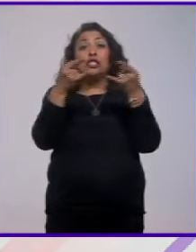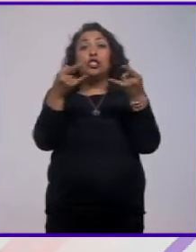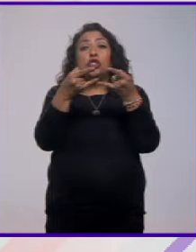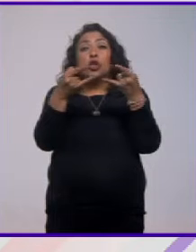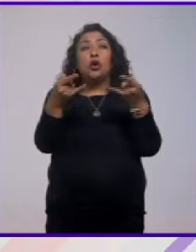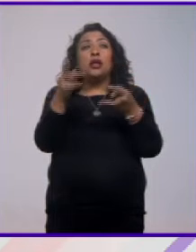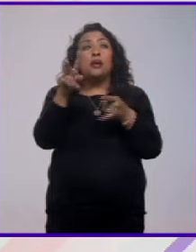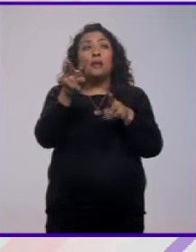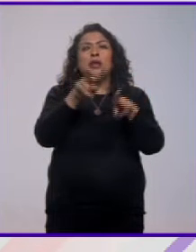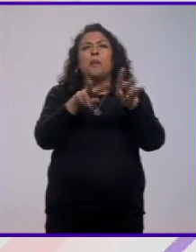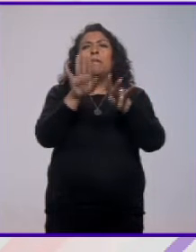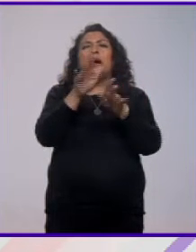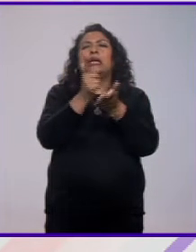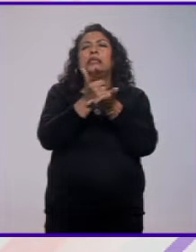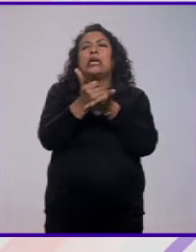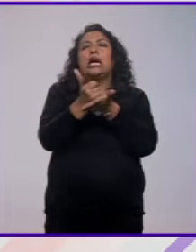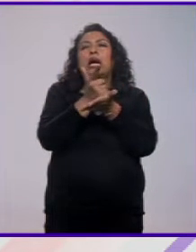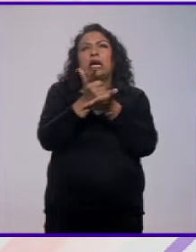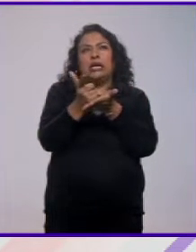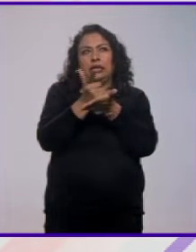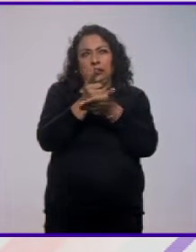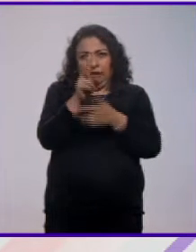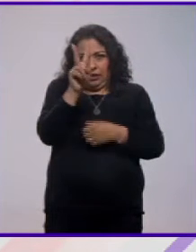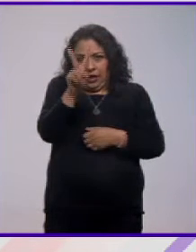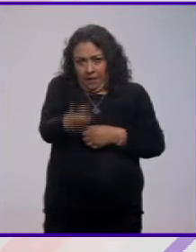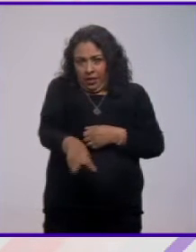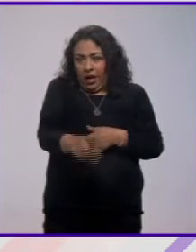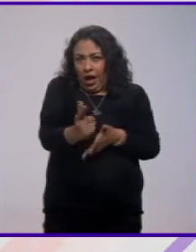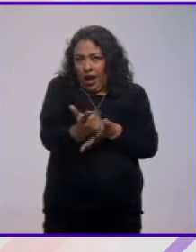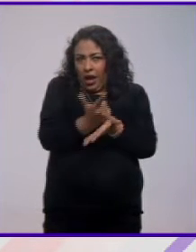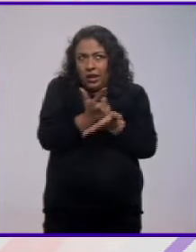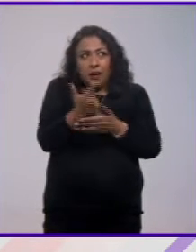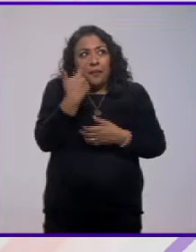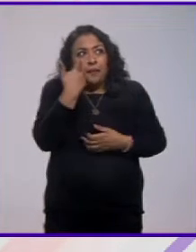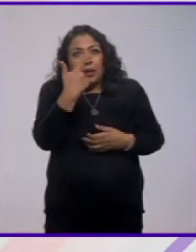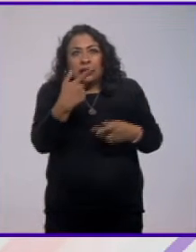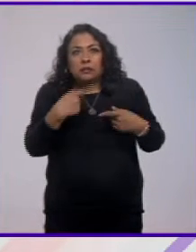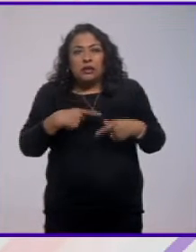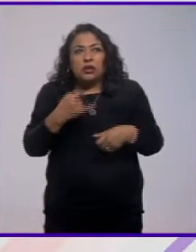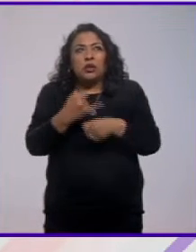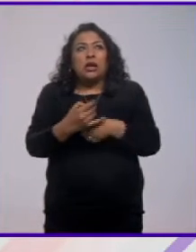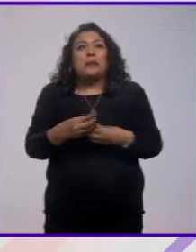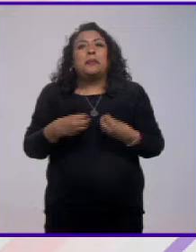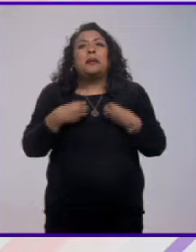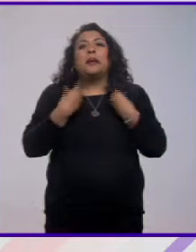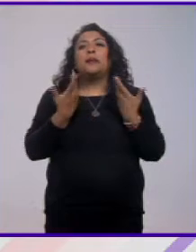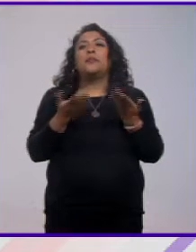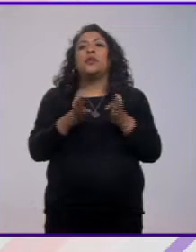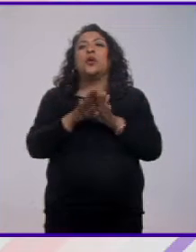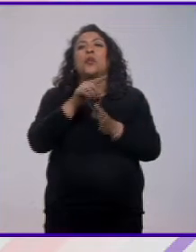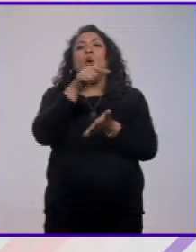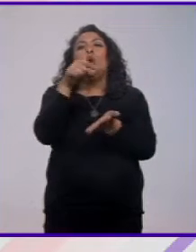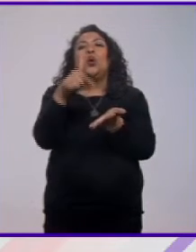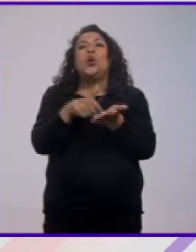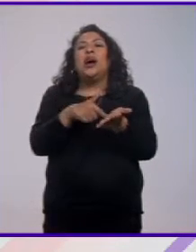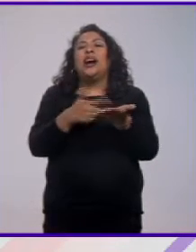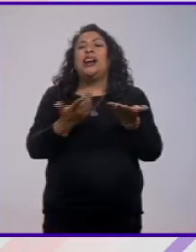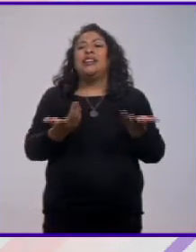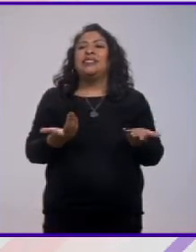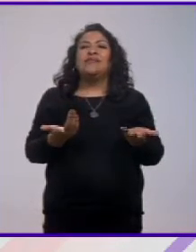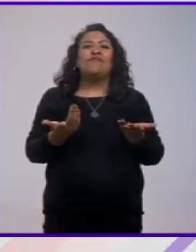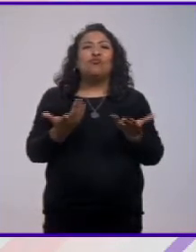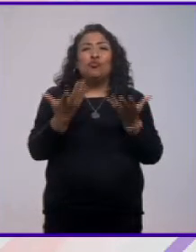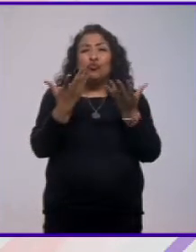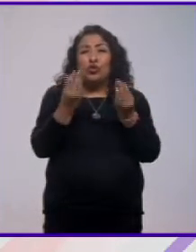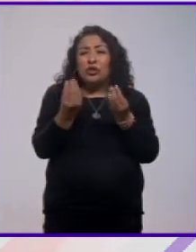película que visualmente es gris, ¿no? Literalmente. Literalmente. Estos personajes viven, digamos, en lugares donde no